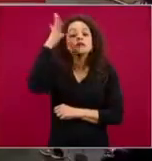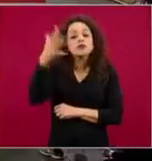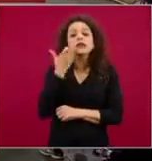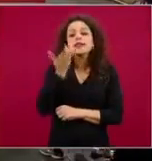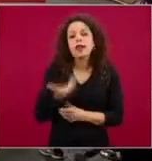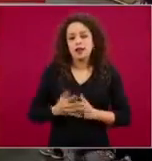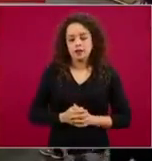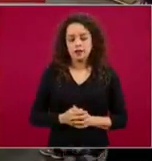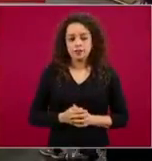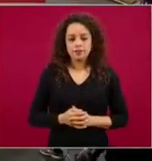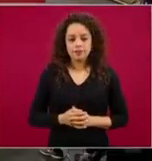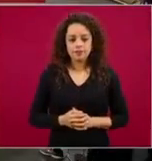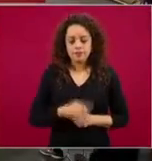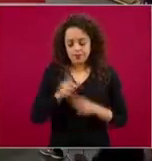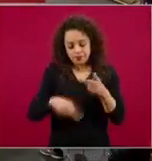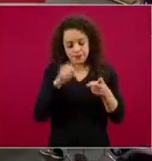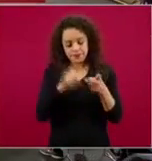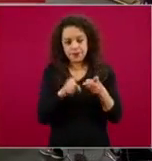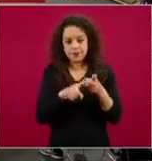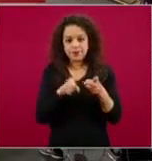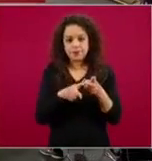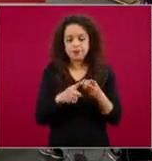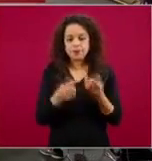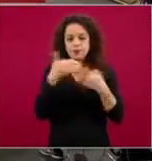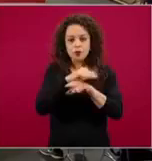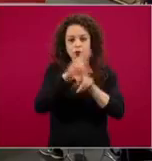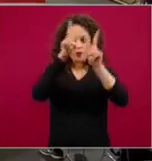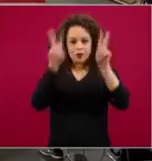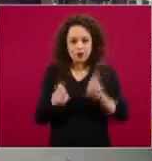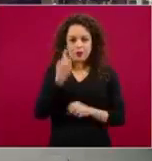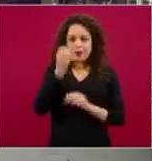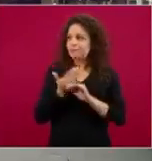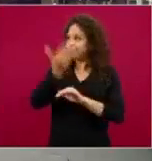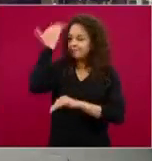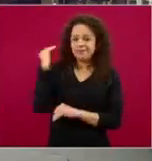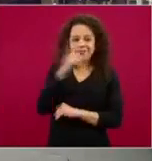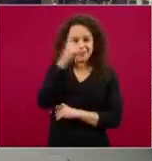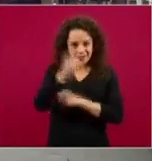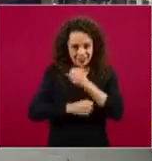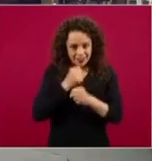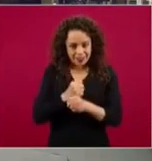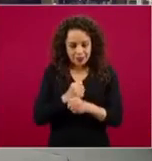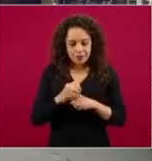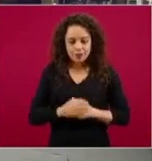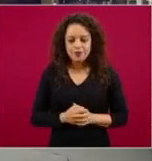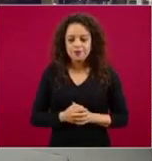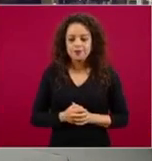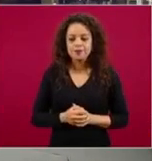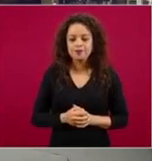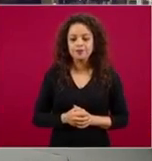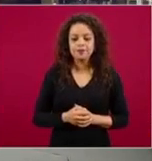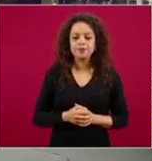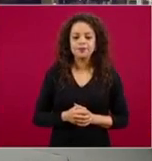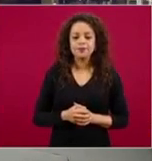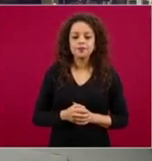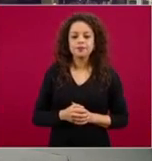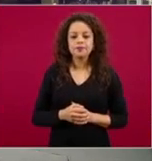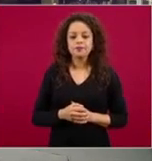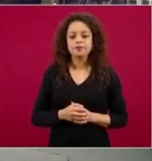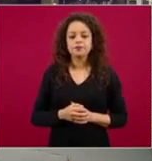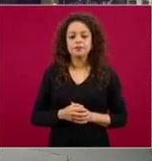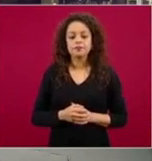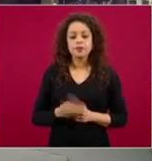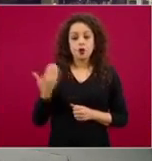ahorita que tocaba lo del tema de hace 100 años, en la pandemia de